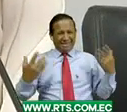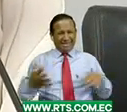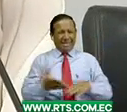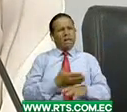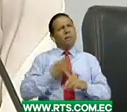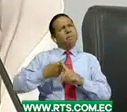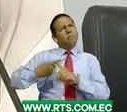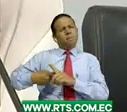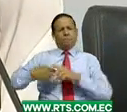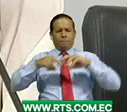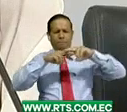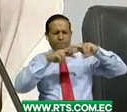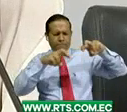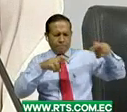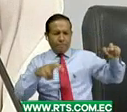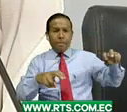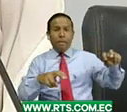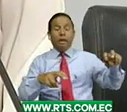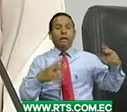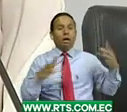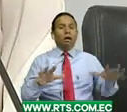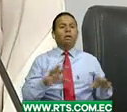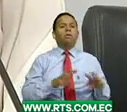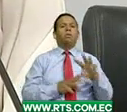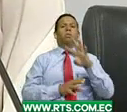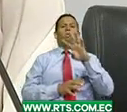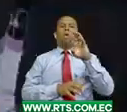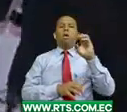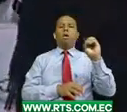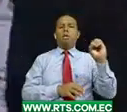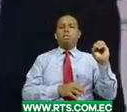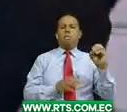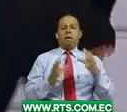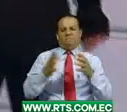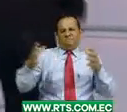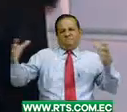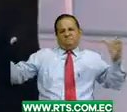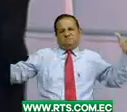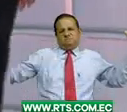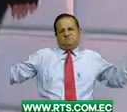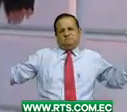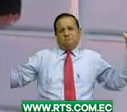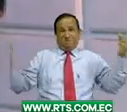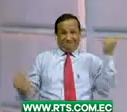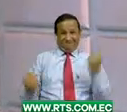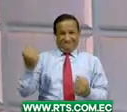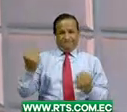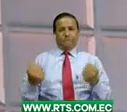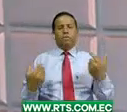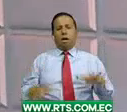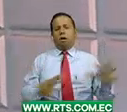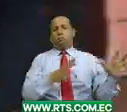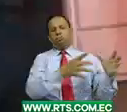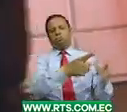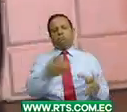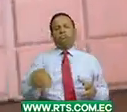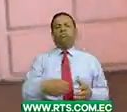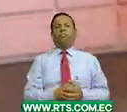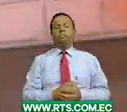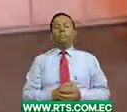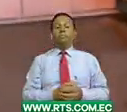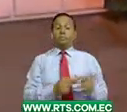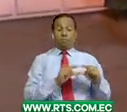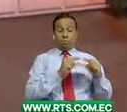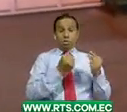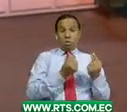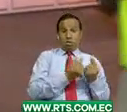y los allanamientos de ayer, si no me equivoco, 40 contenedores. Ahora que el siguiente paso es establecer si existen nexos entre los